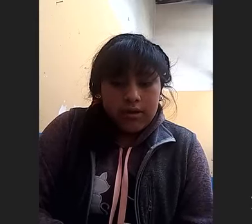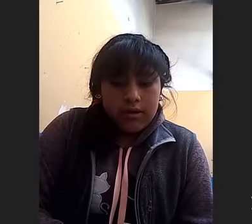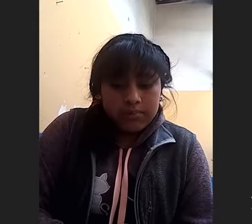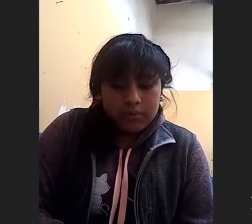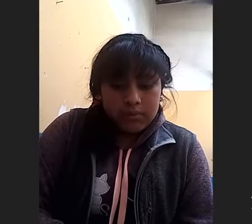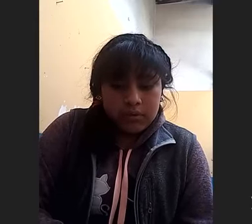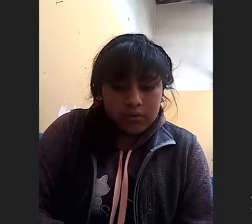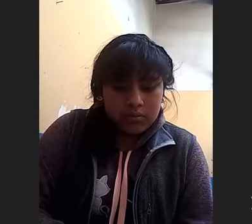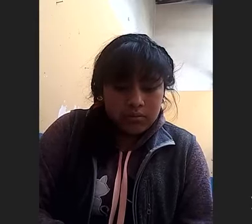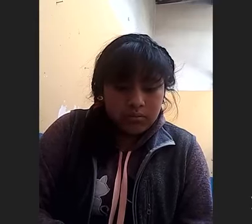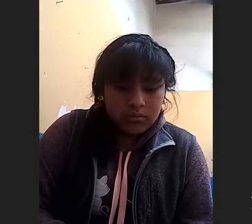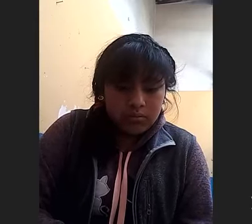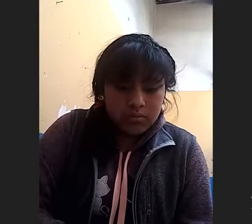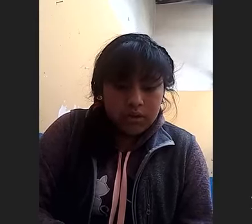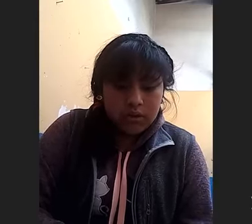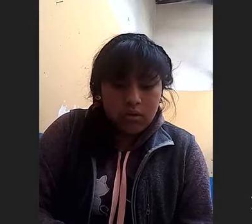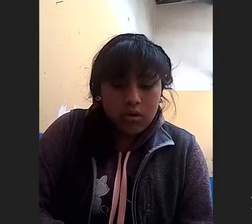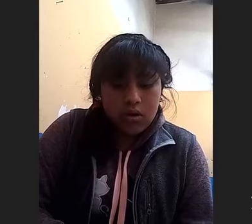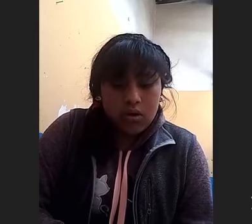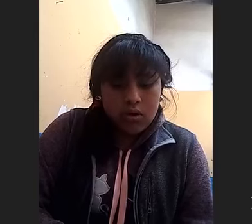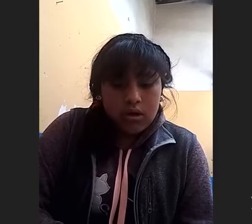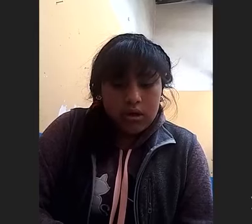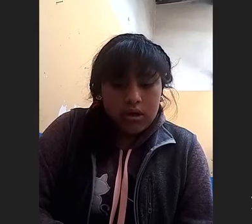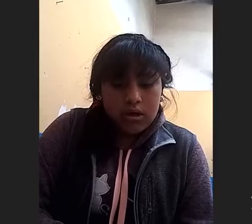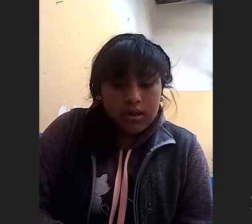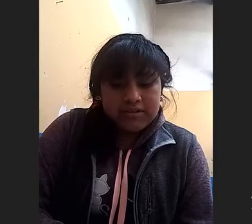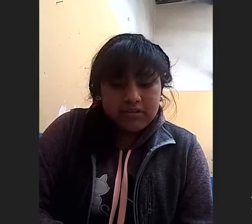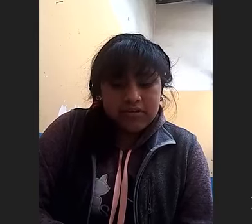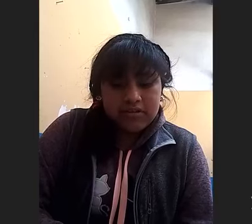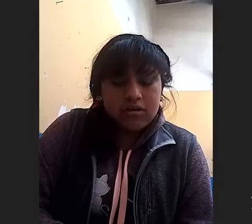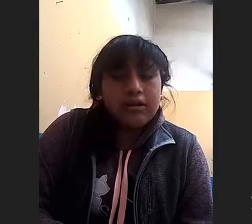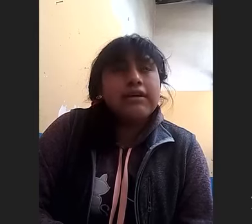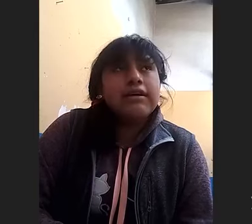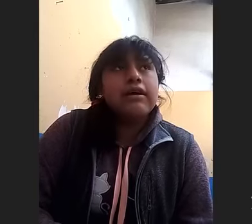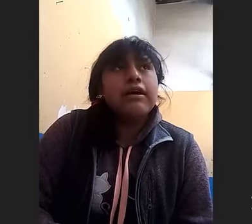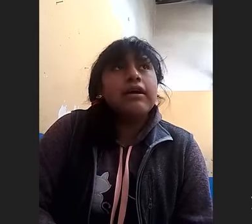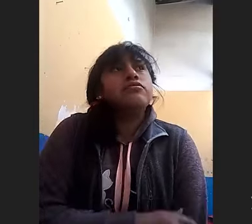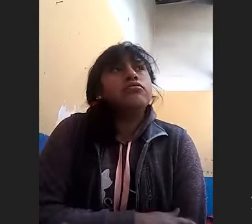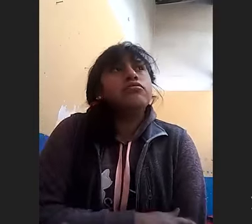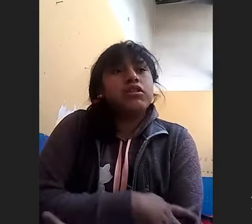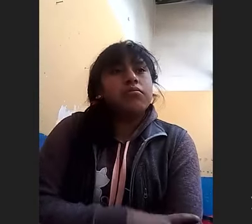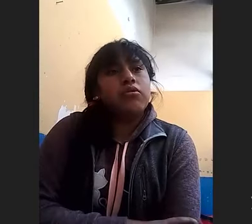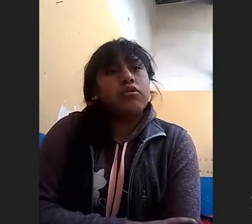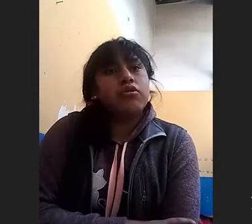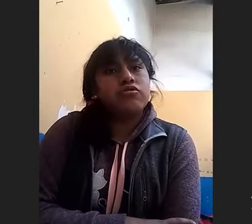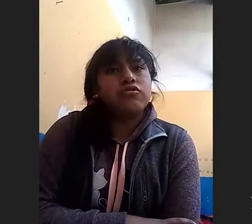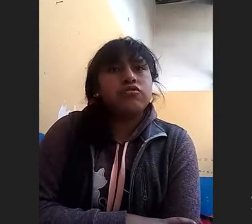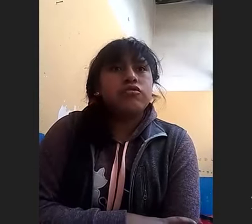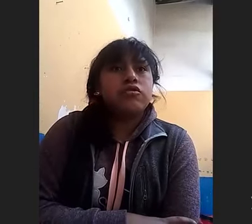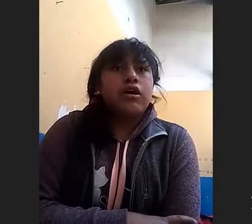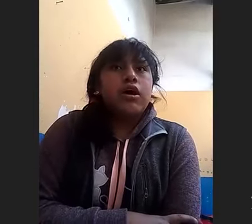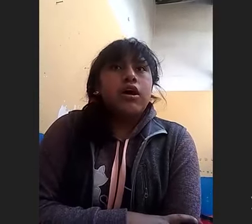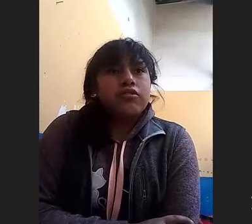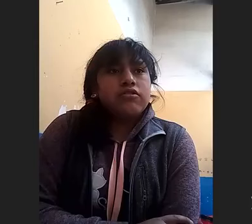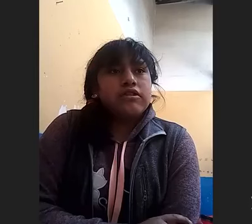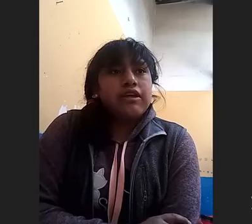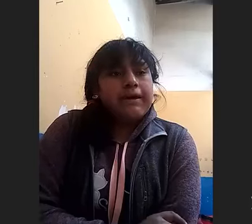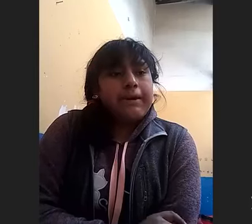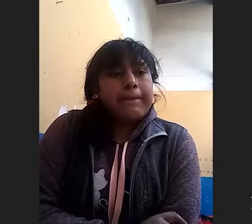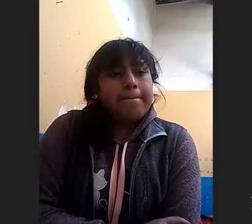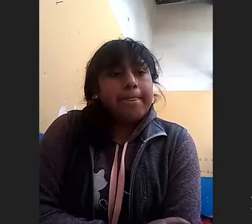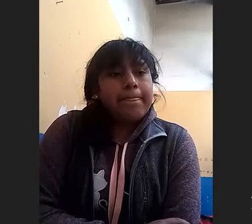e bueno la situación en últimos años